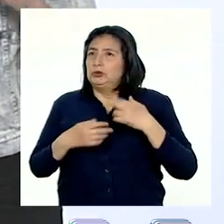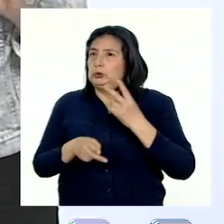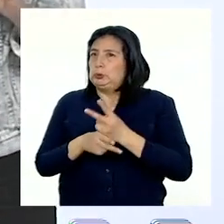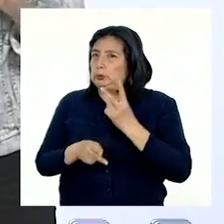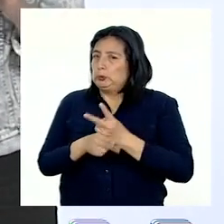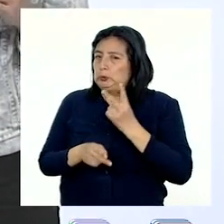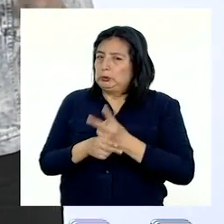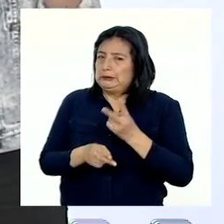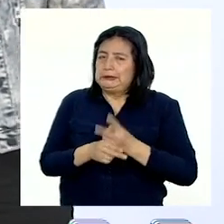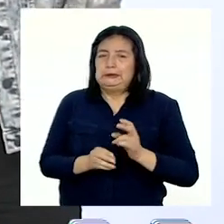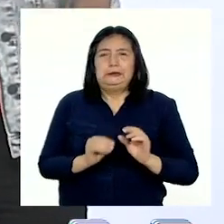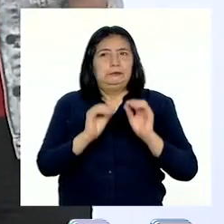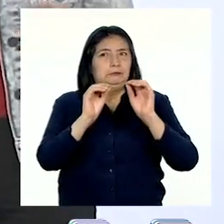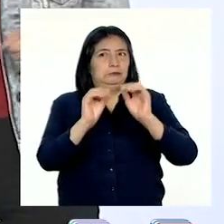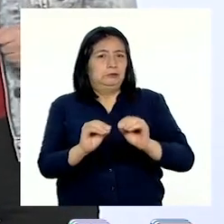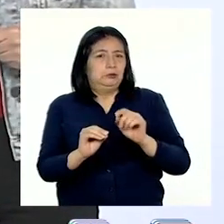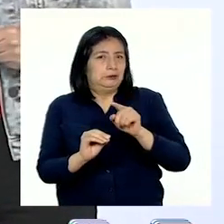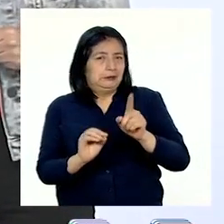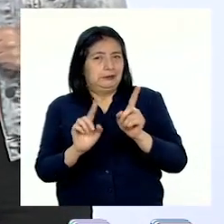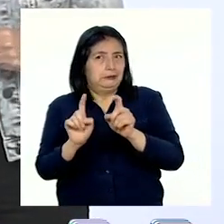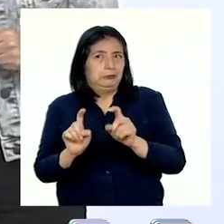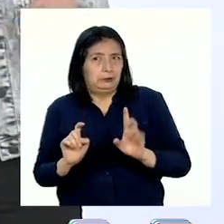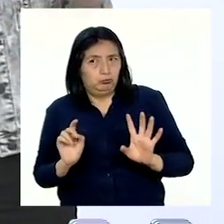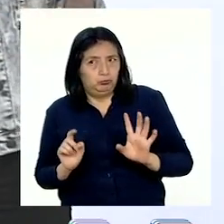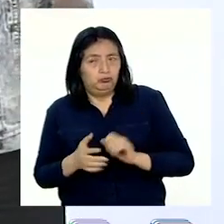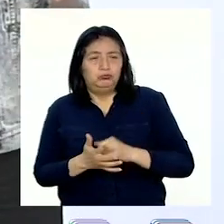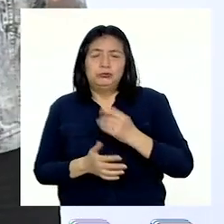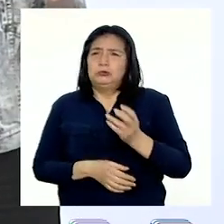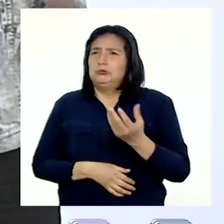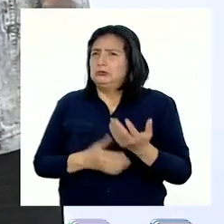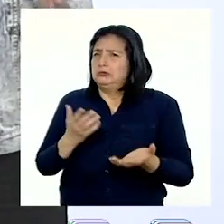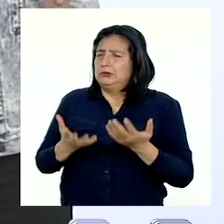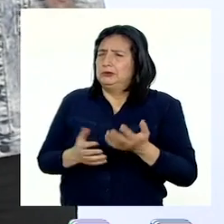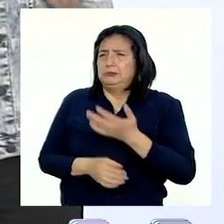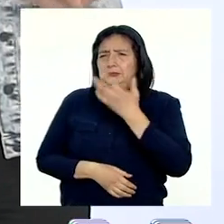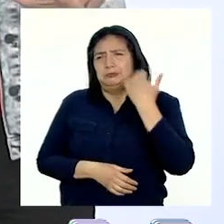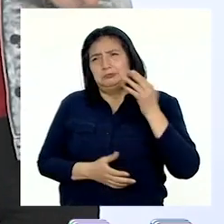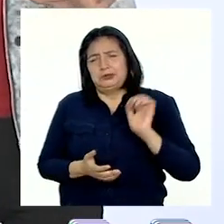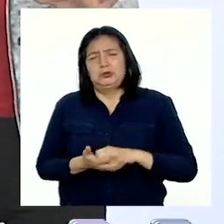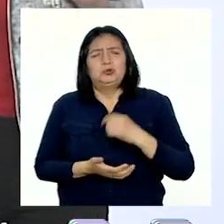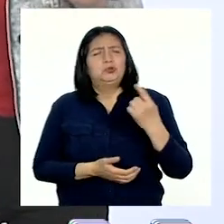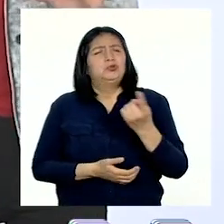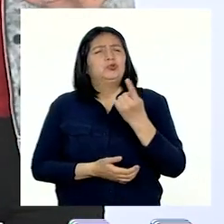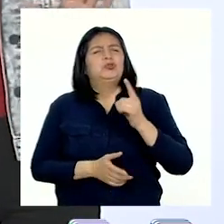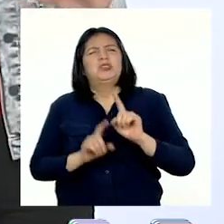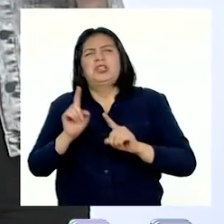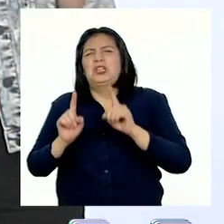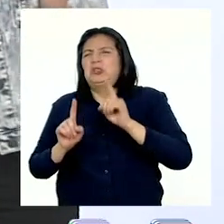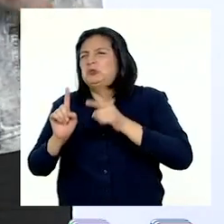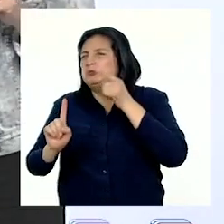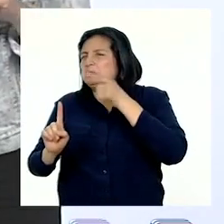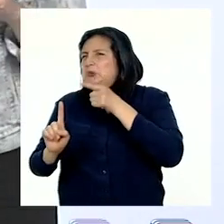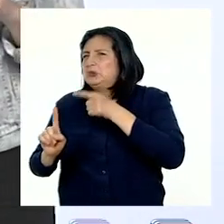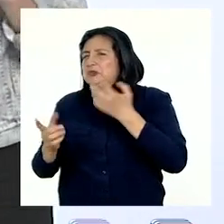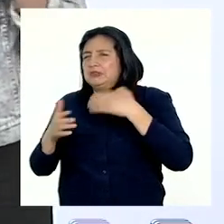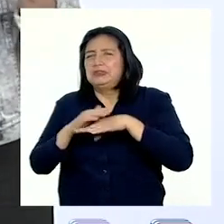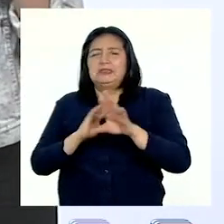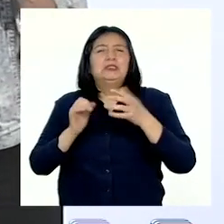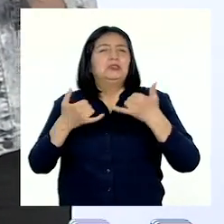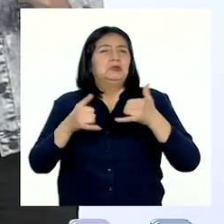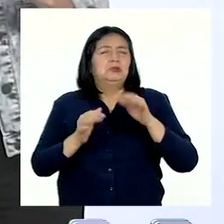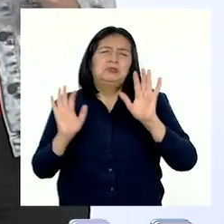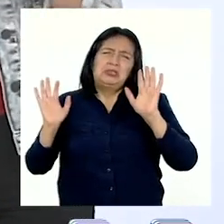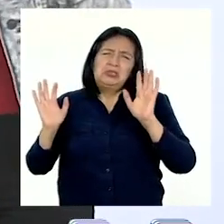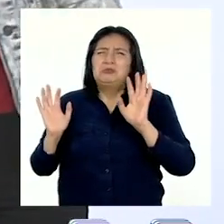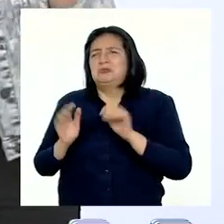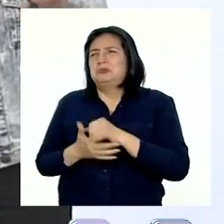mucho cuidado si pensamos incluir este tipo de preguntas. Quizás lo mejor sería usarlas solo en casos específicos dentro del juego, algo